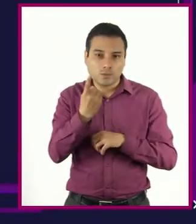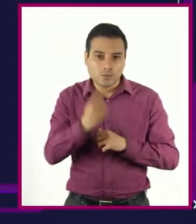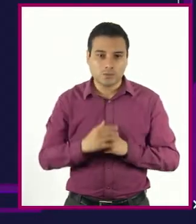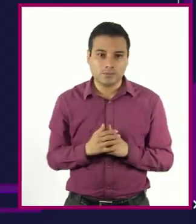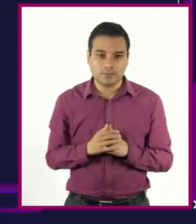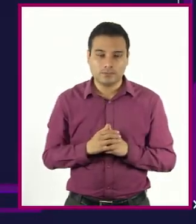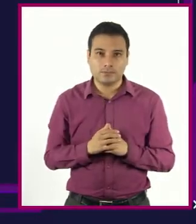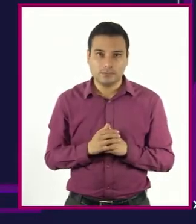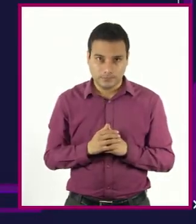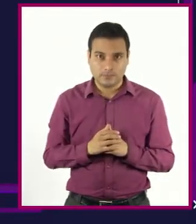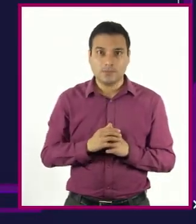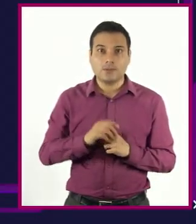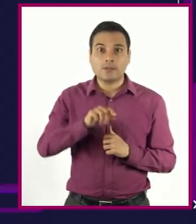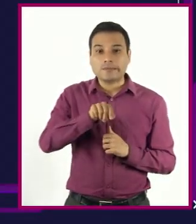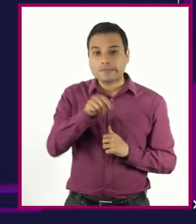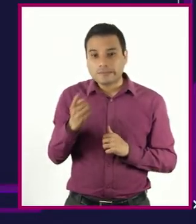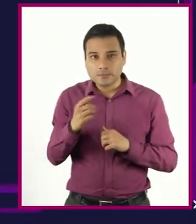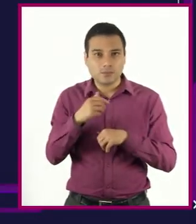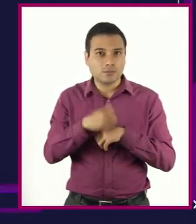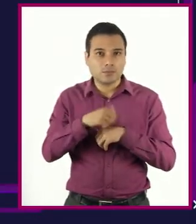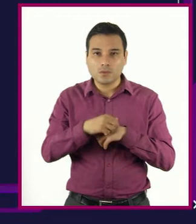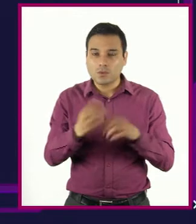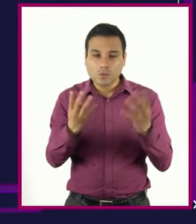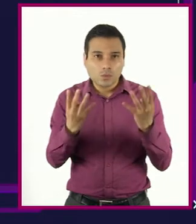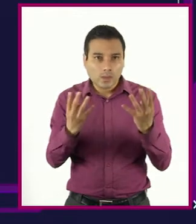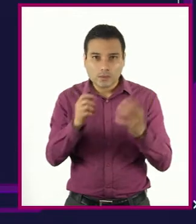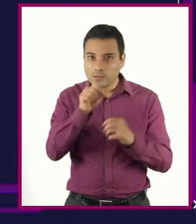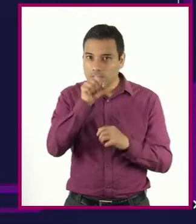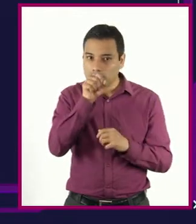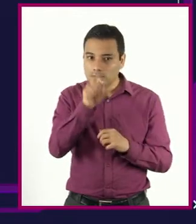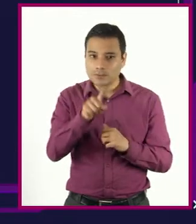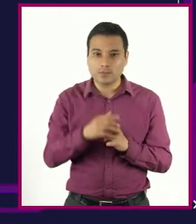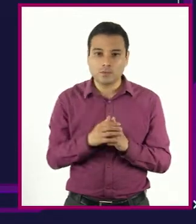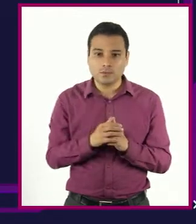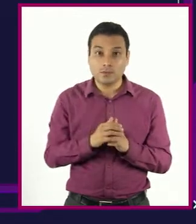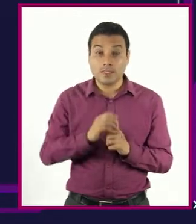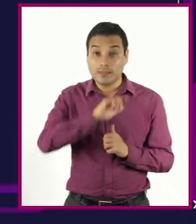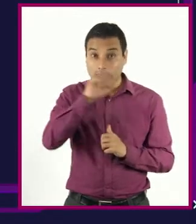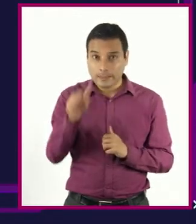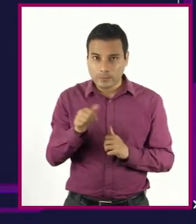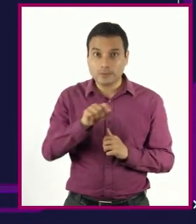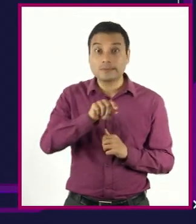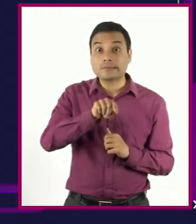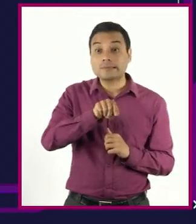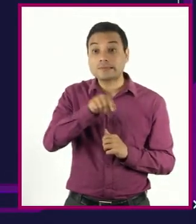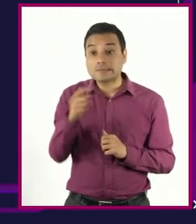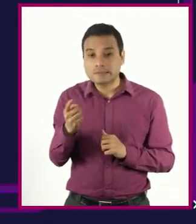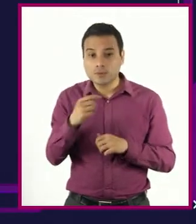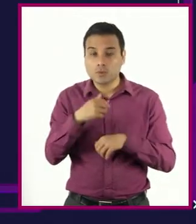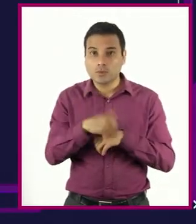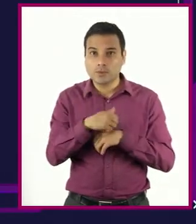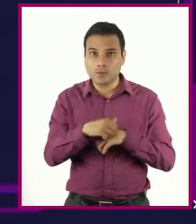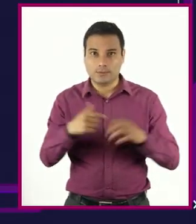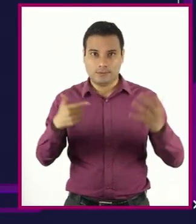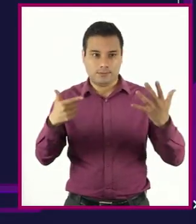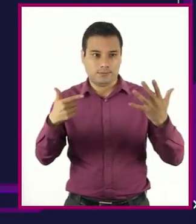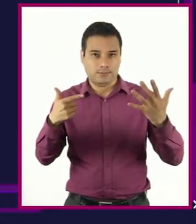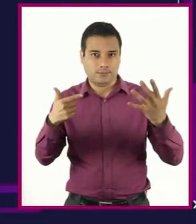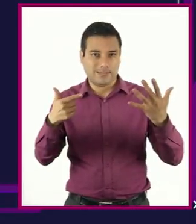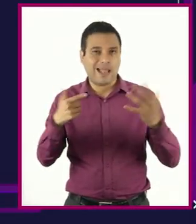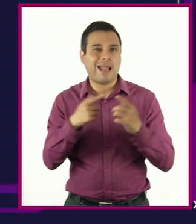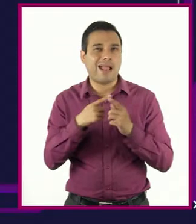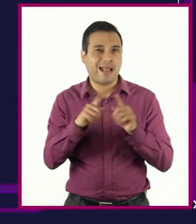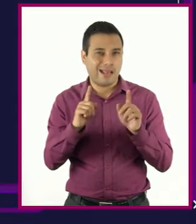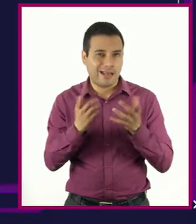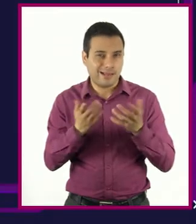es 4 en ambos casos. Pero al llegar a los 100 milésimos, las cifras son distintas.